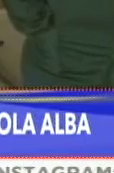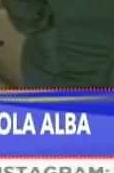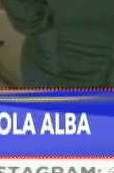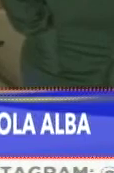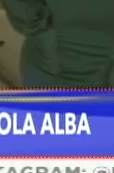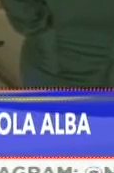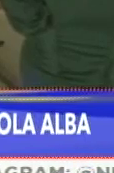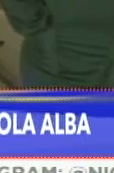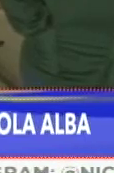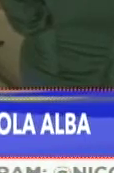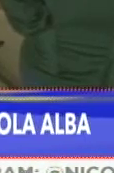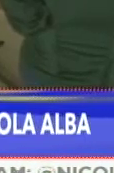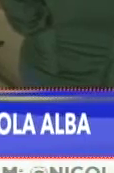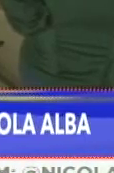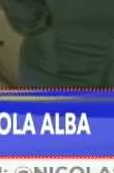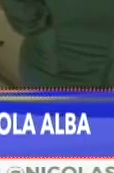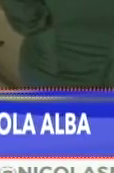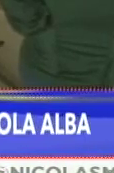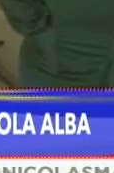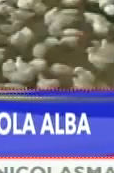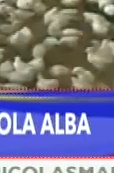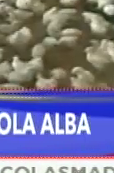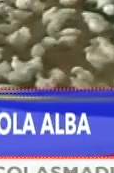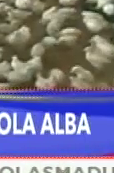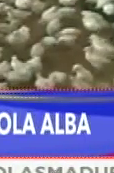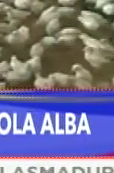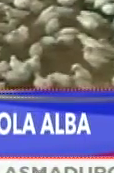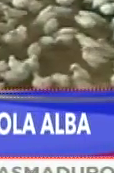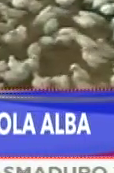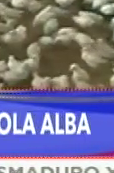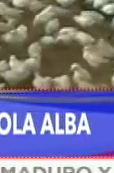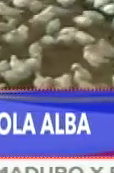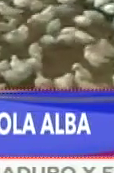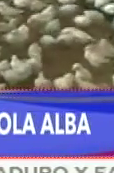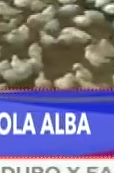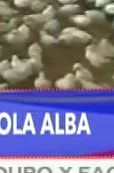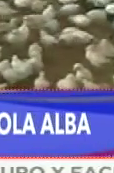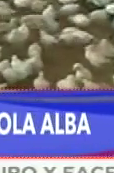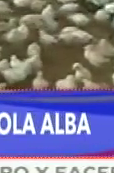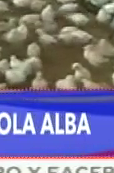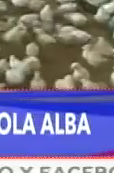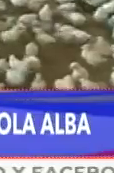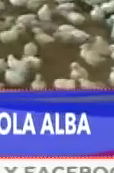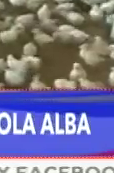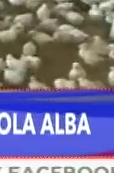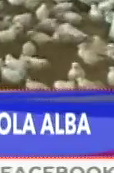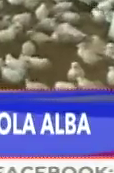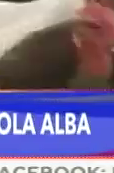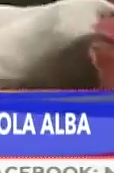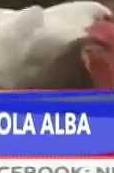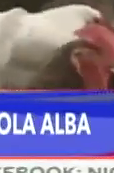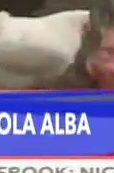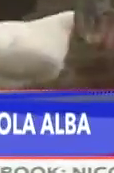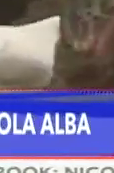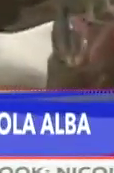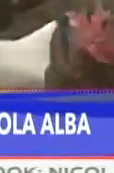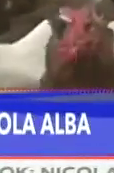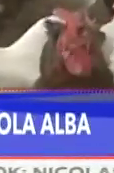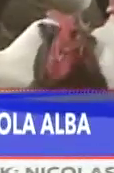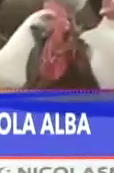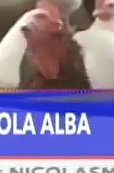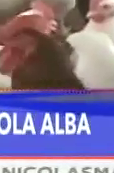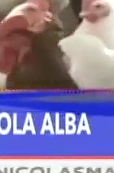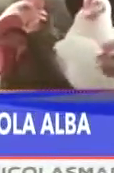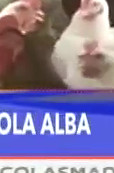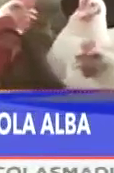tener otro lote en producción, de la cual costamos de 10.000 aves. Dentro de 4 semanas entran a producción también, y bueno, y así